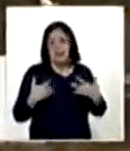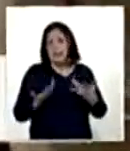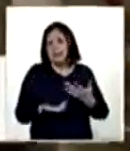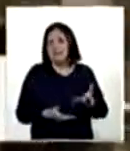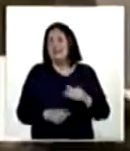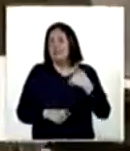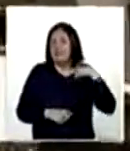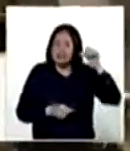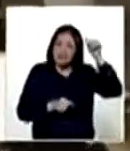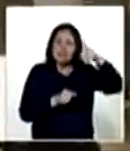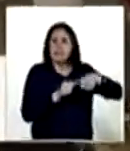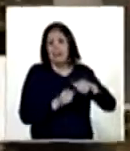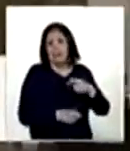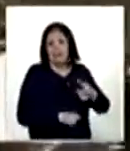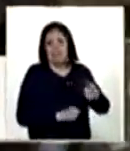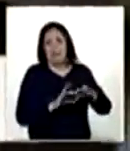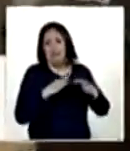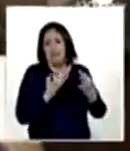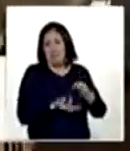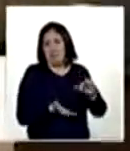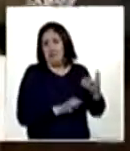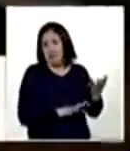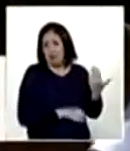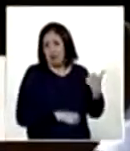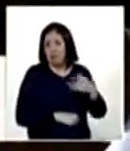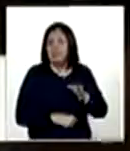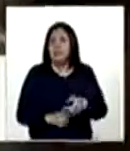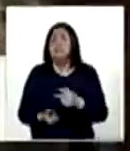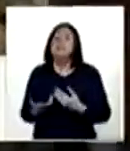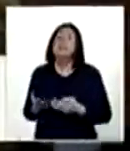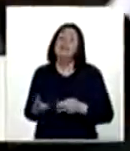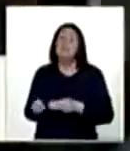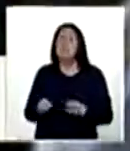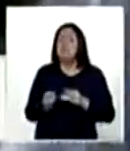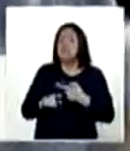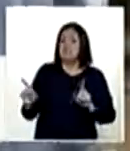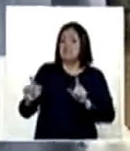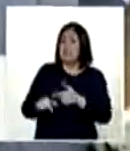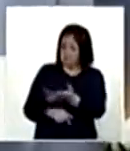y de recordar también a sus familiares, ¿no? Así es, una manera distinta, José. Sí.